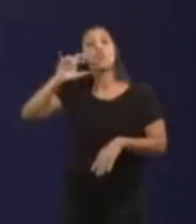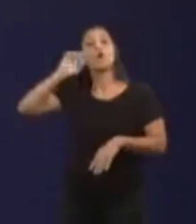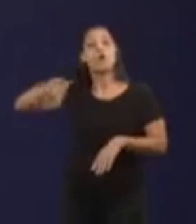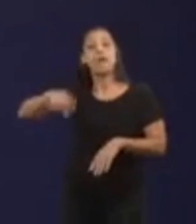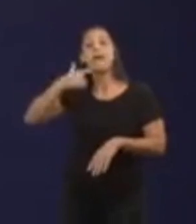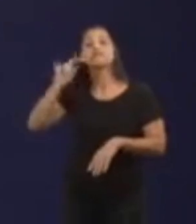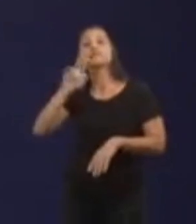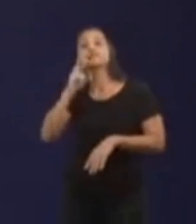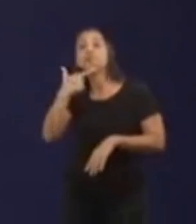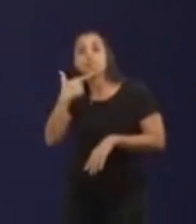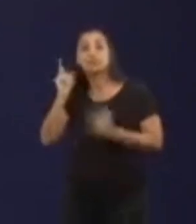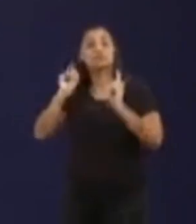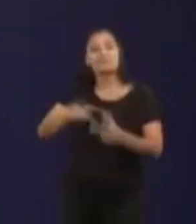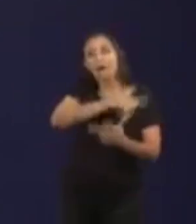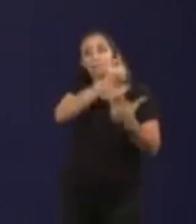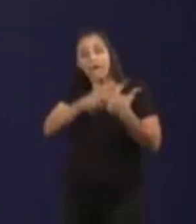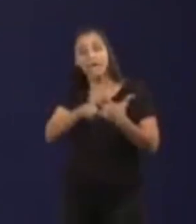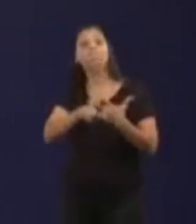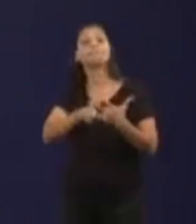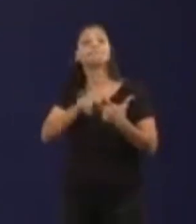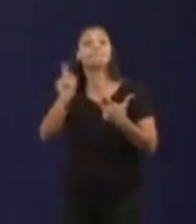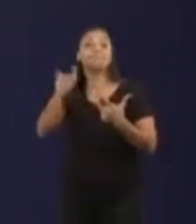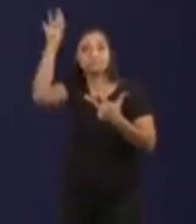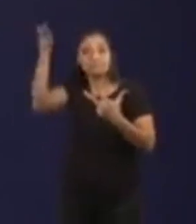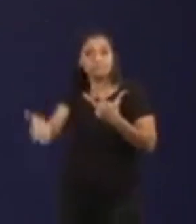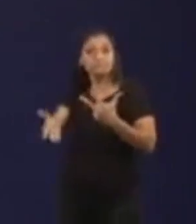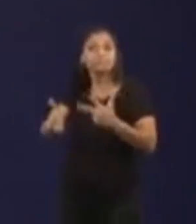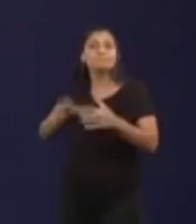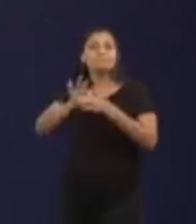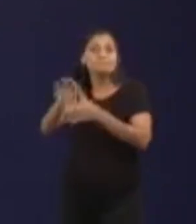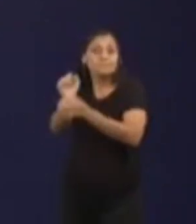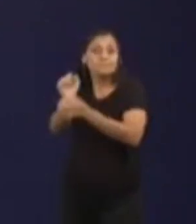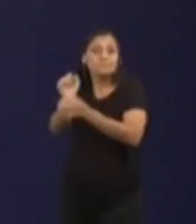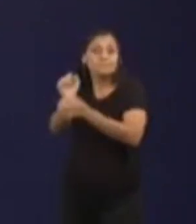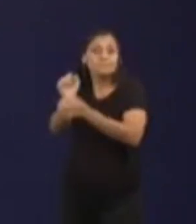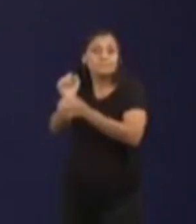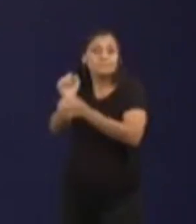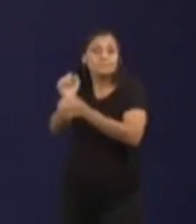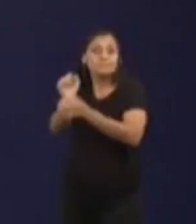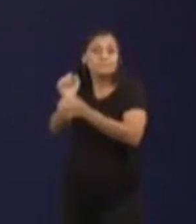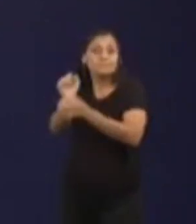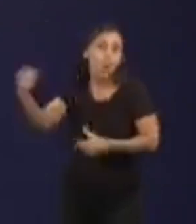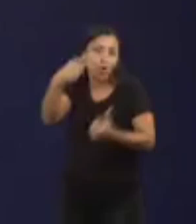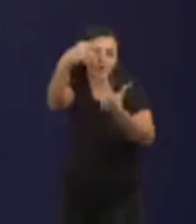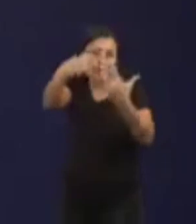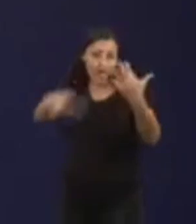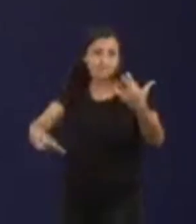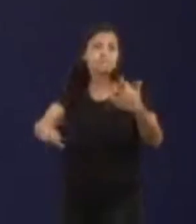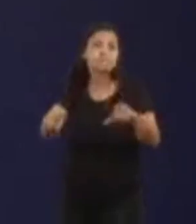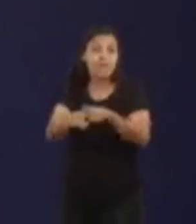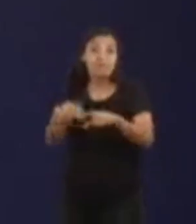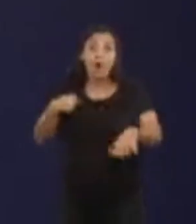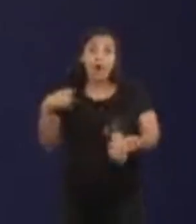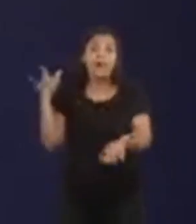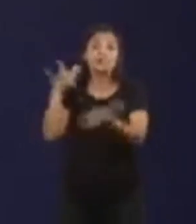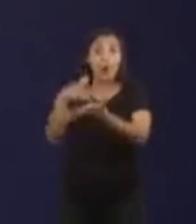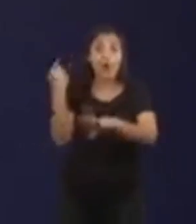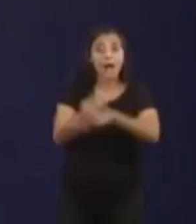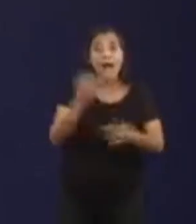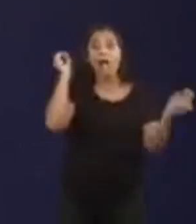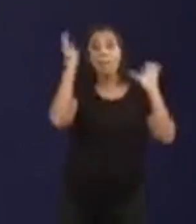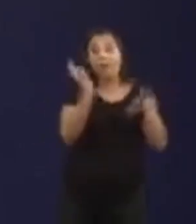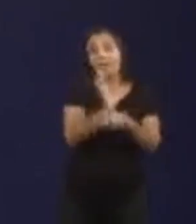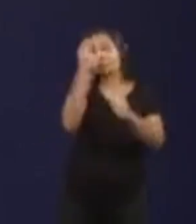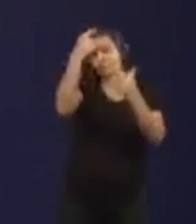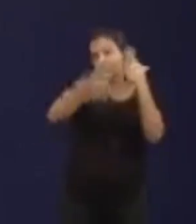y el ceo de la tecnológica envidia entre otras personalidades como Dual ipa o